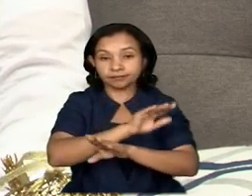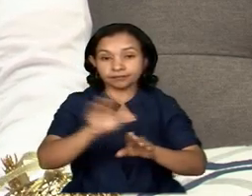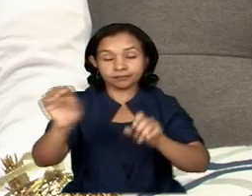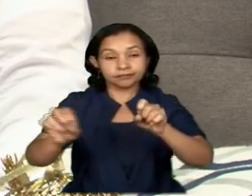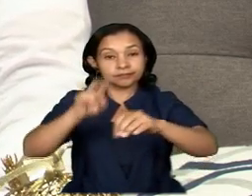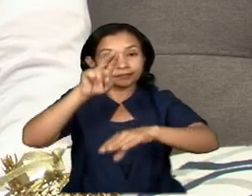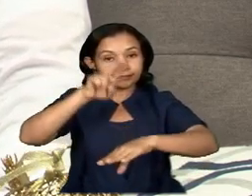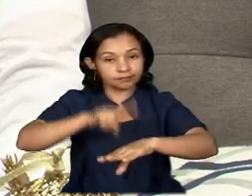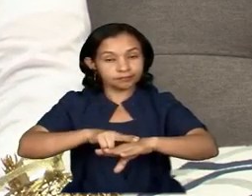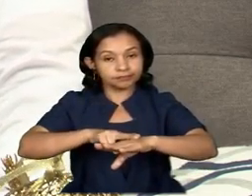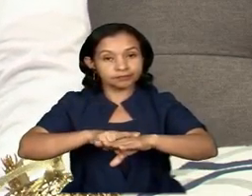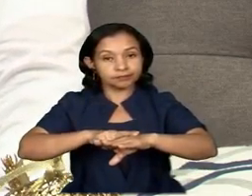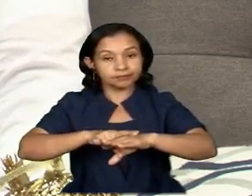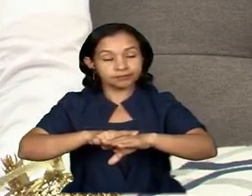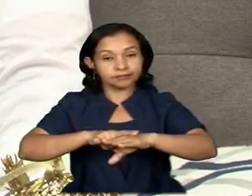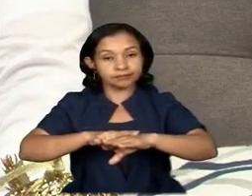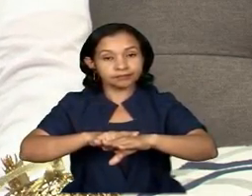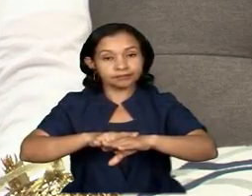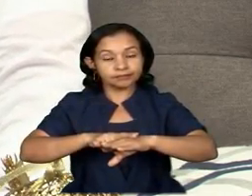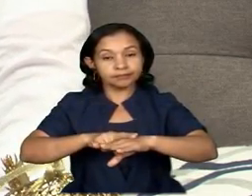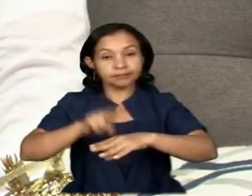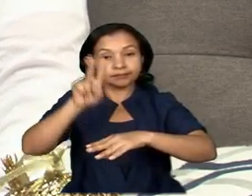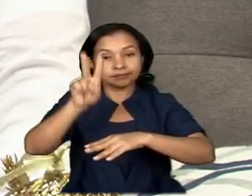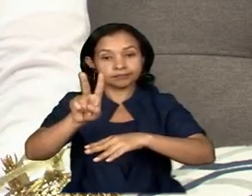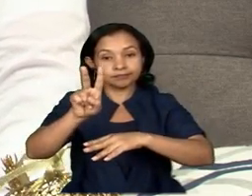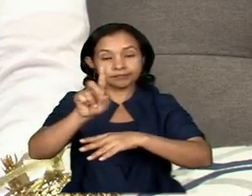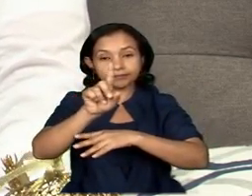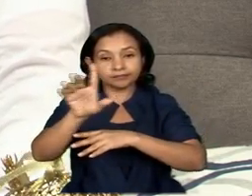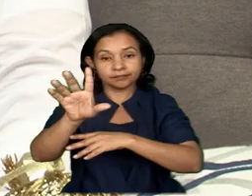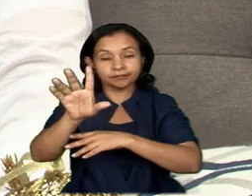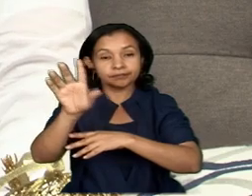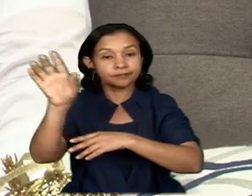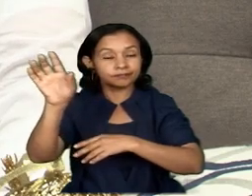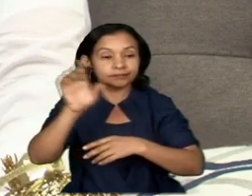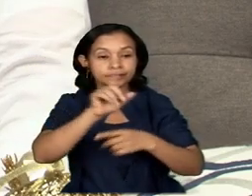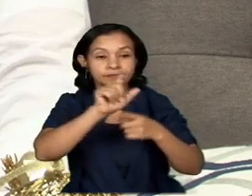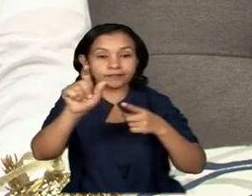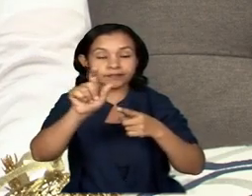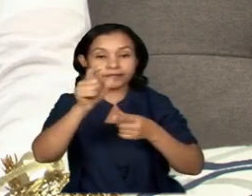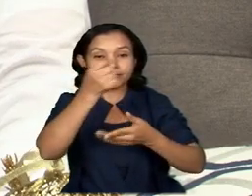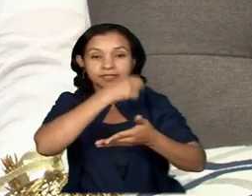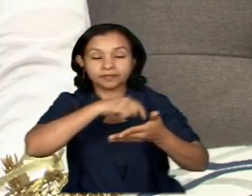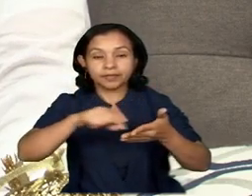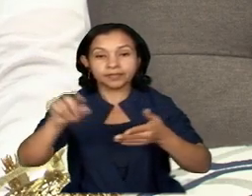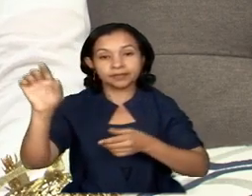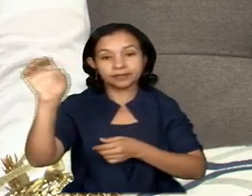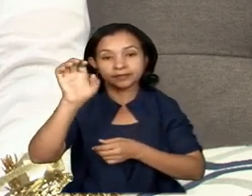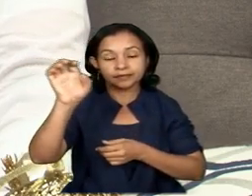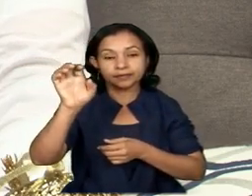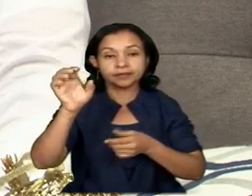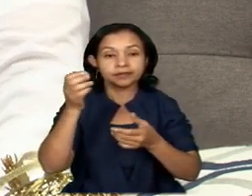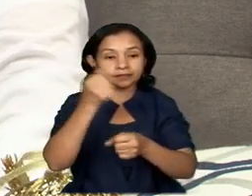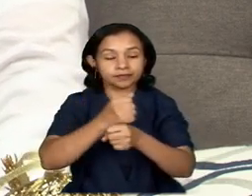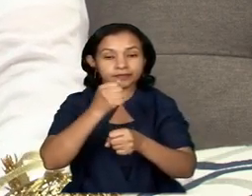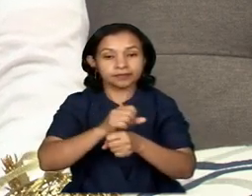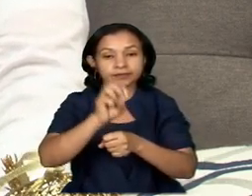se va a dar en la segunda quincena de enero. Está la elaboración y distribución de